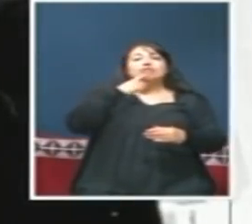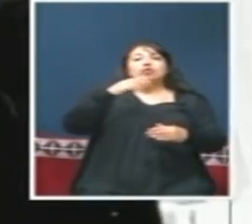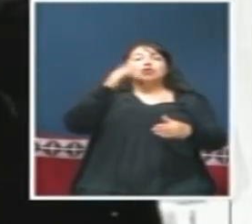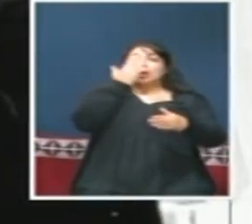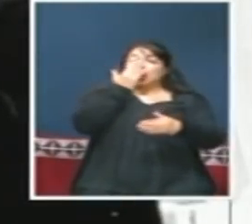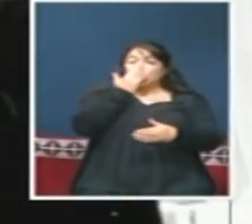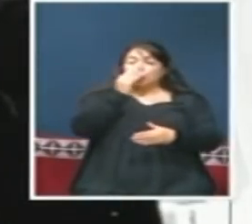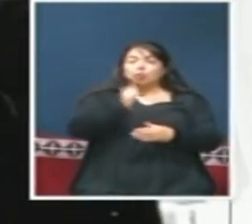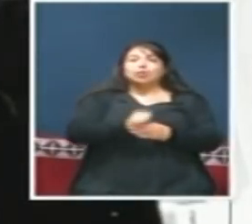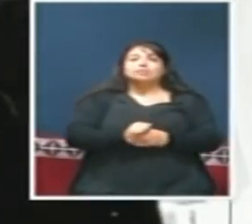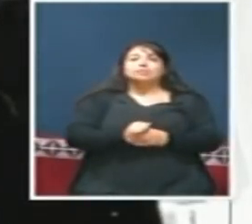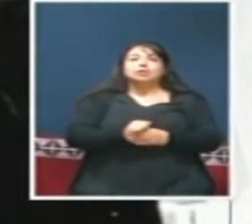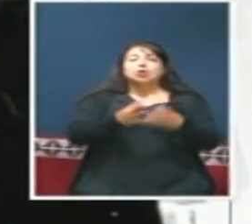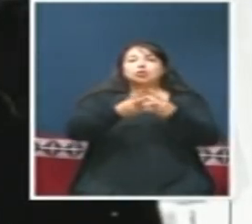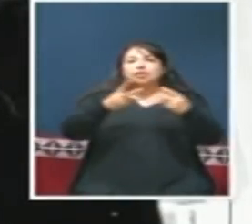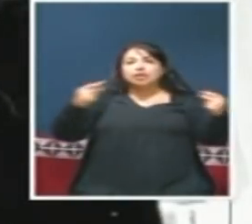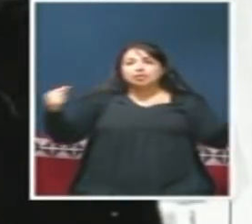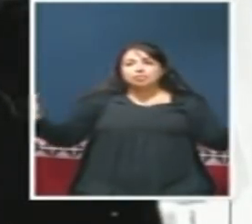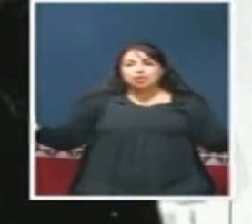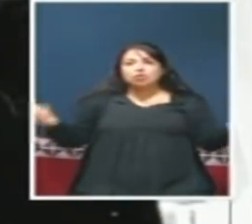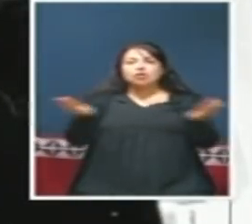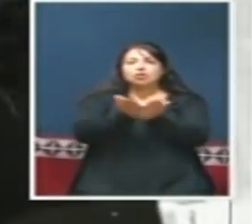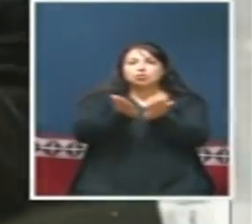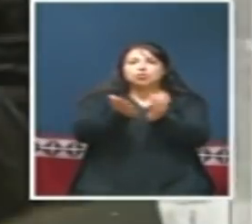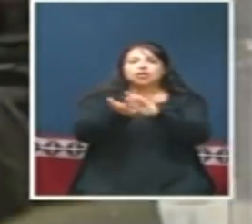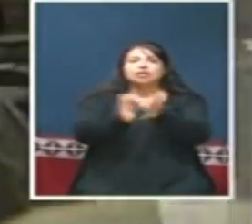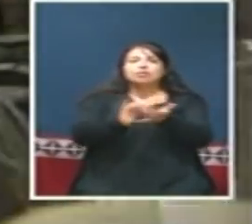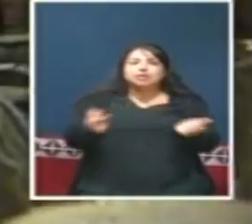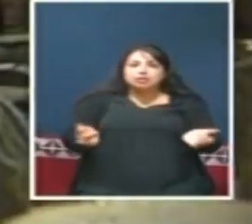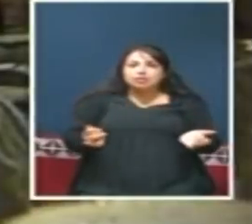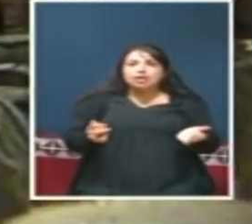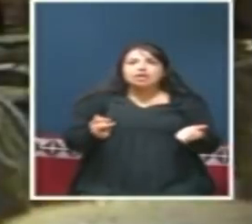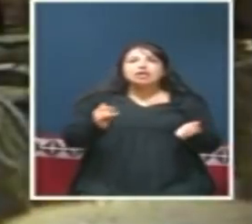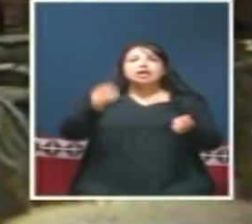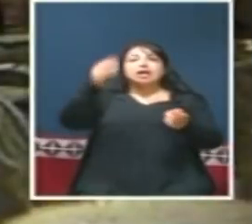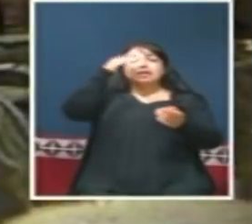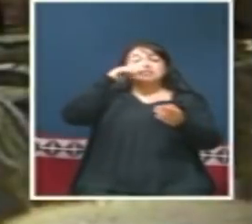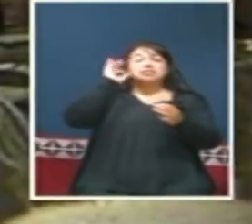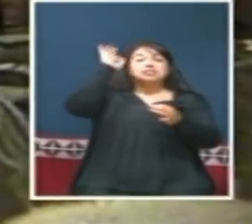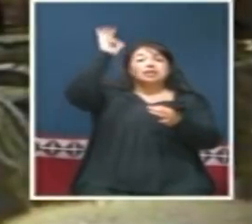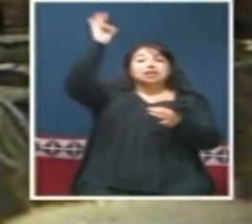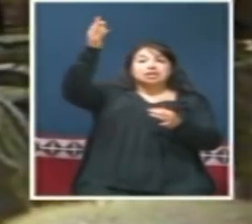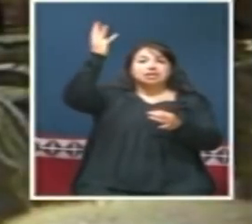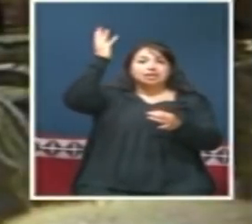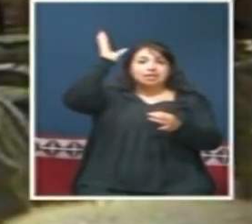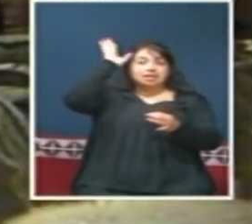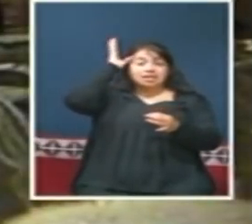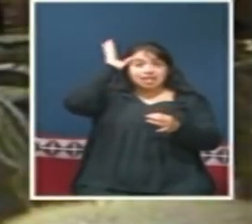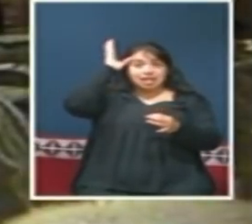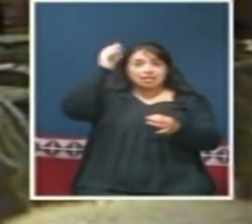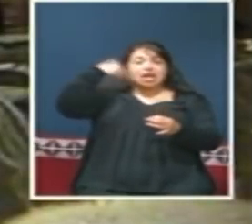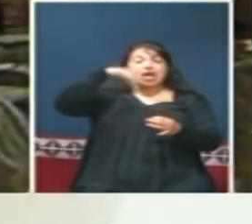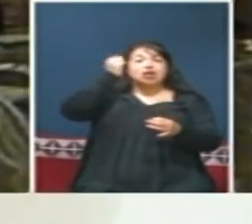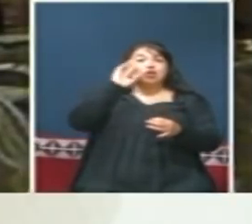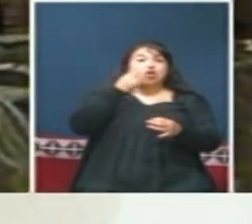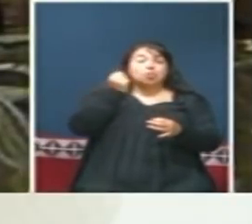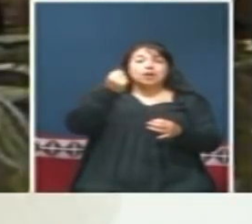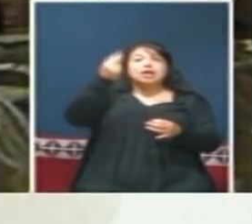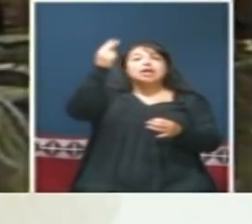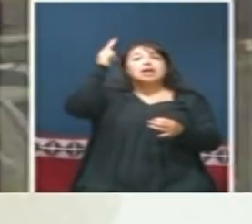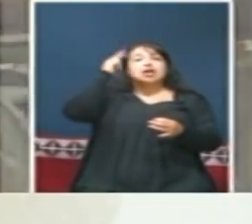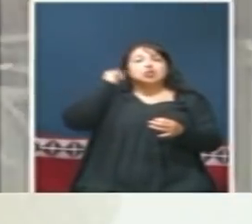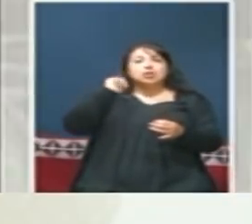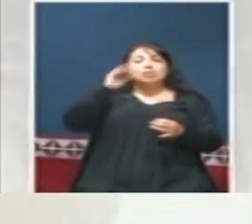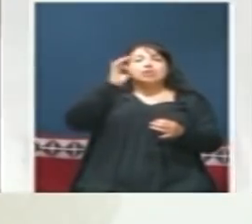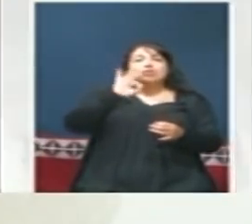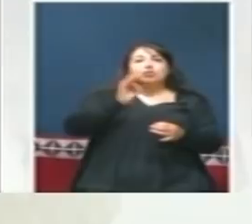Al finalizar sus estudios en la Universidad Gregoriana de Roma, ciudad en la que fue ordenado el 9 de octubre